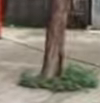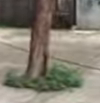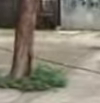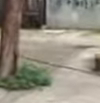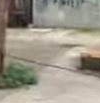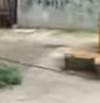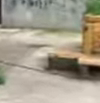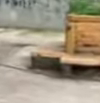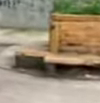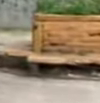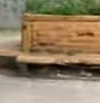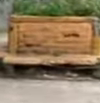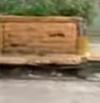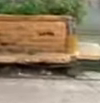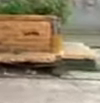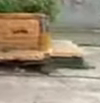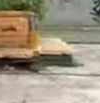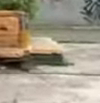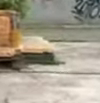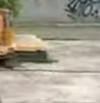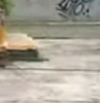Alfonso Vargas Torres.